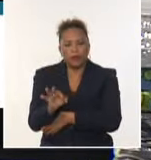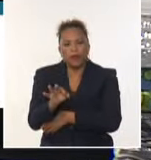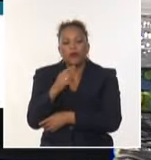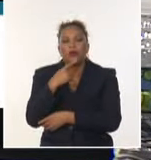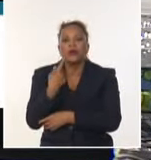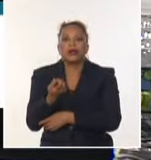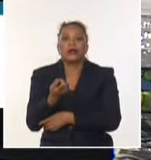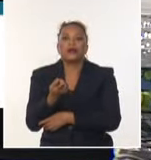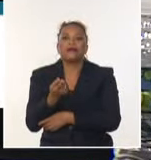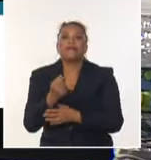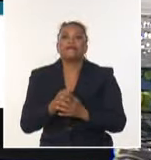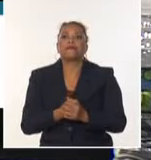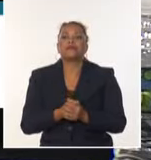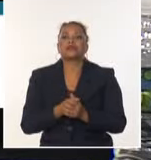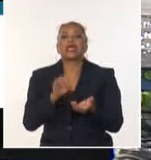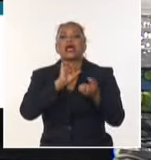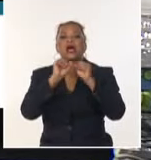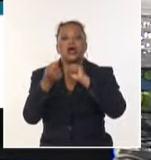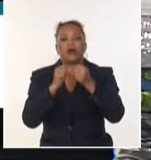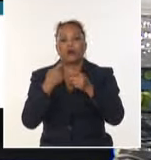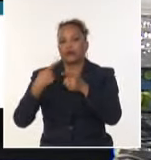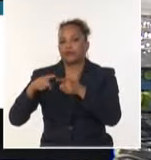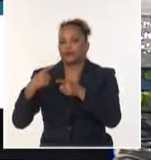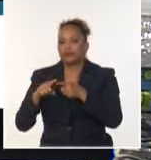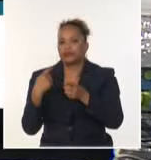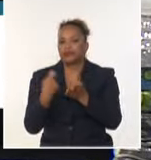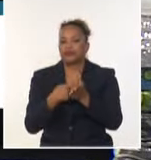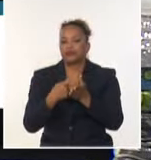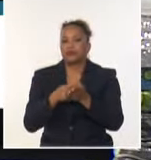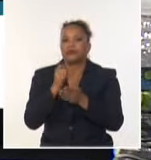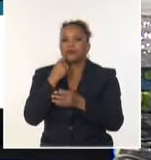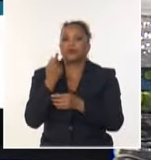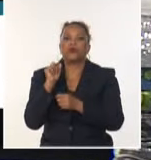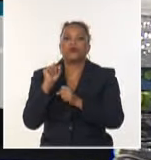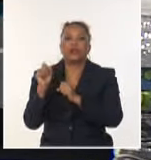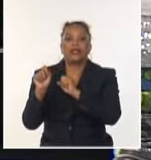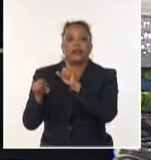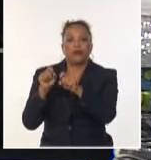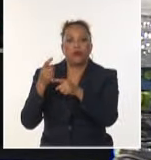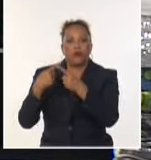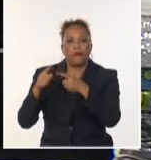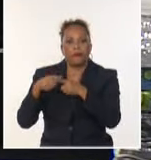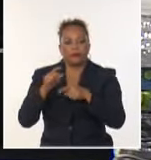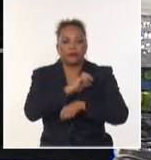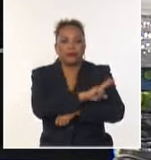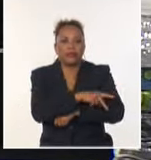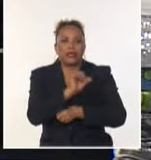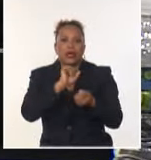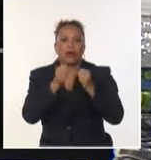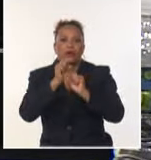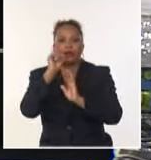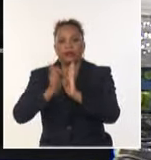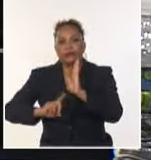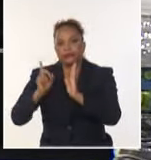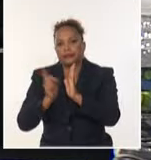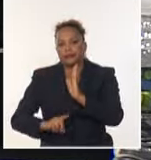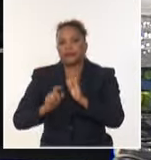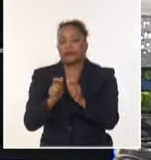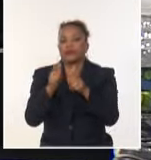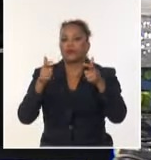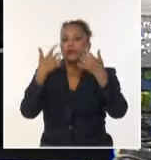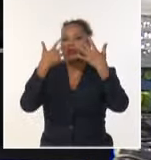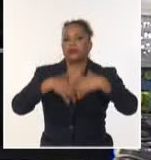tributado al ahorro de recursos financieros por importación, al ahorro de portadores energéticos, al incremento de la producción y